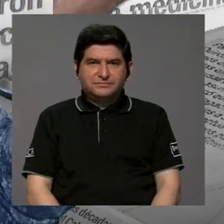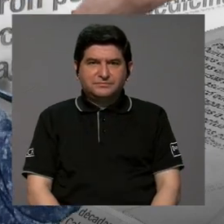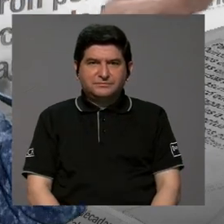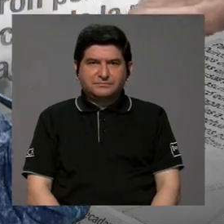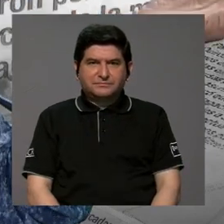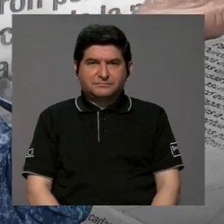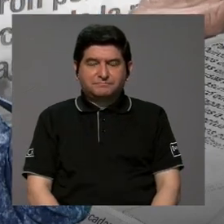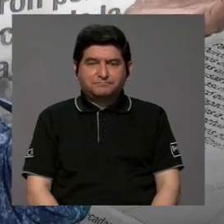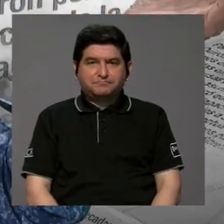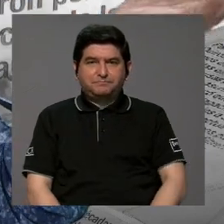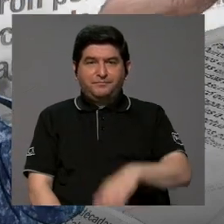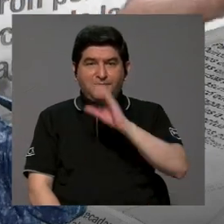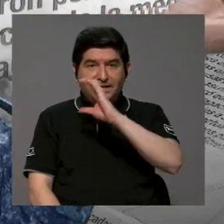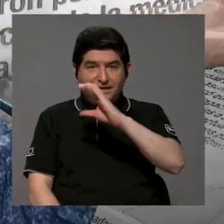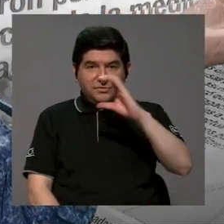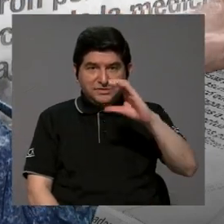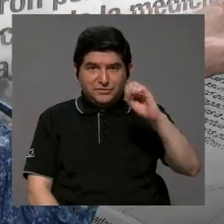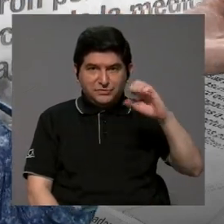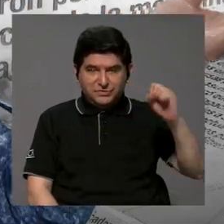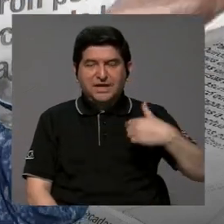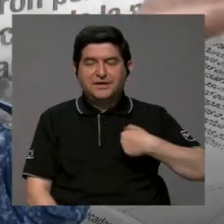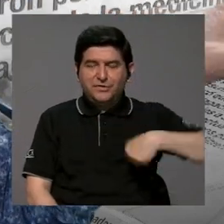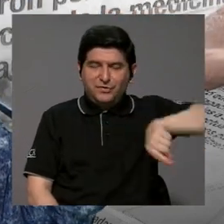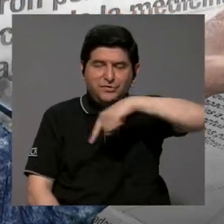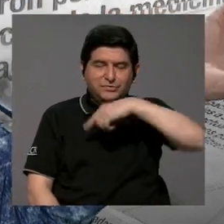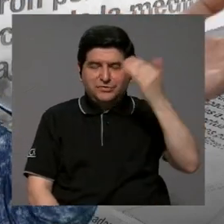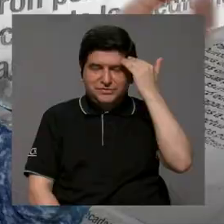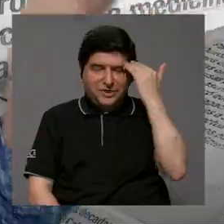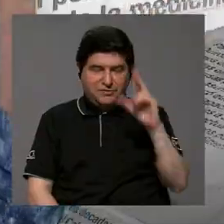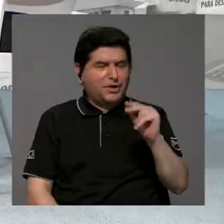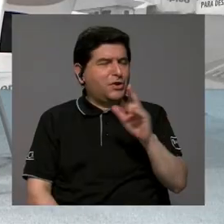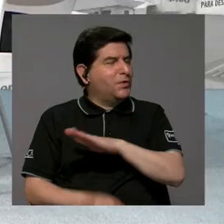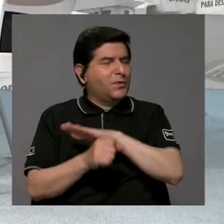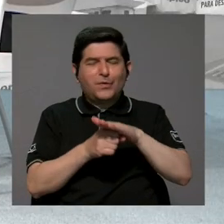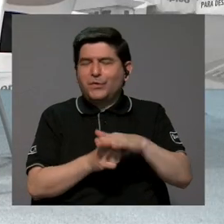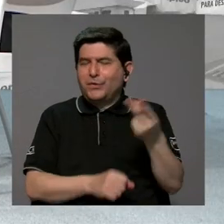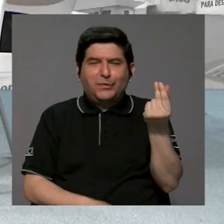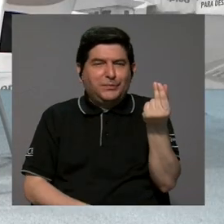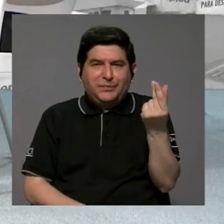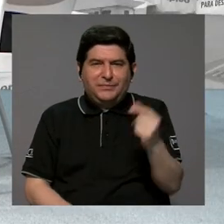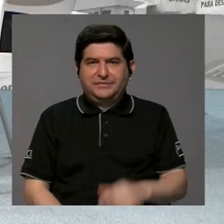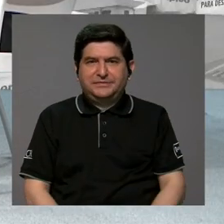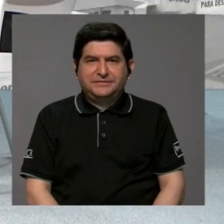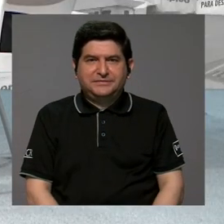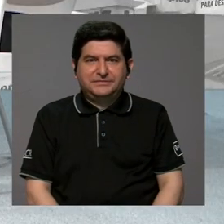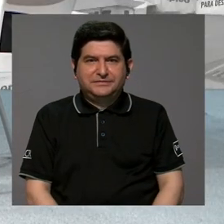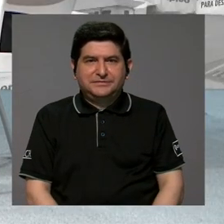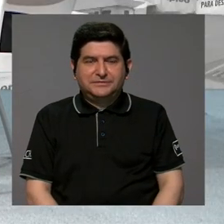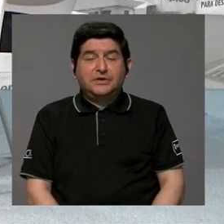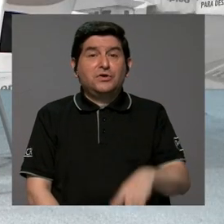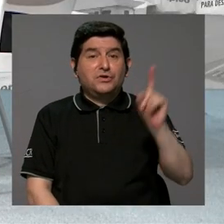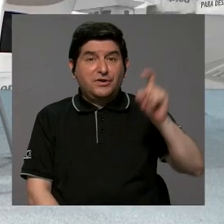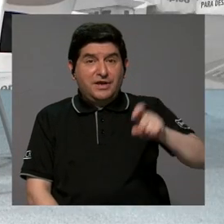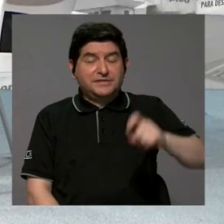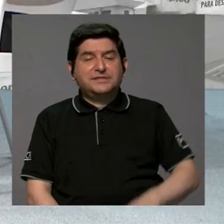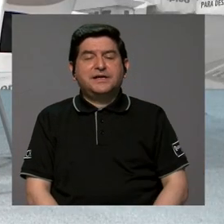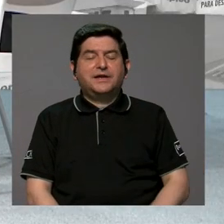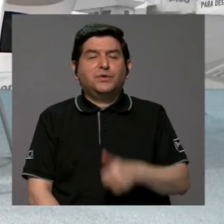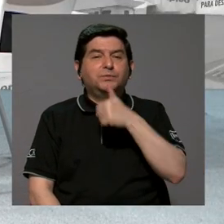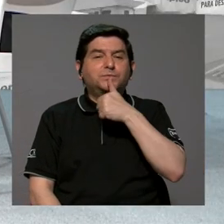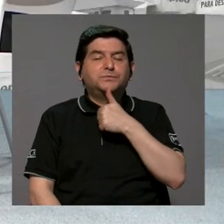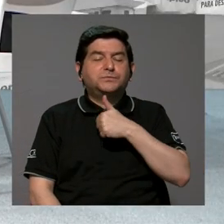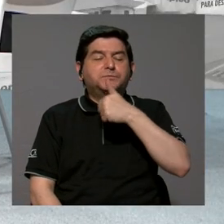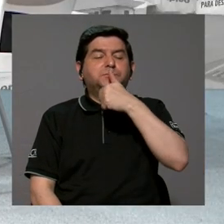en la caja del Seguro Social sabemos que no hay tantos recursos y usted tiene también que tener una